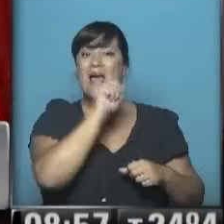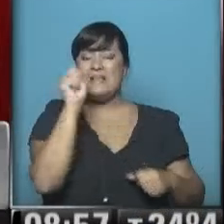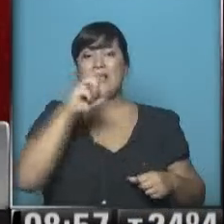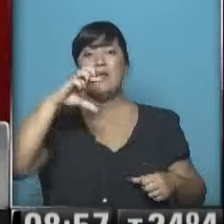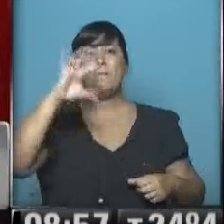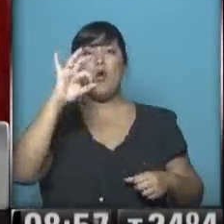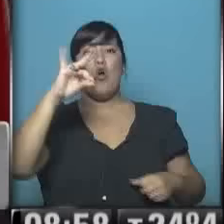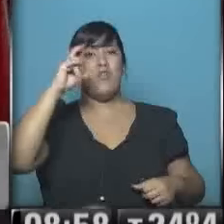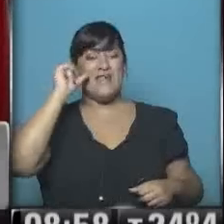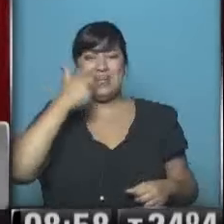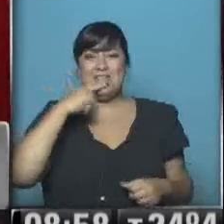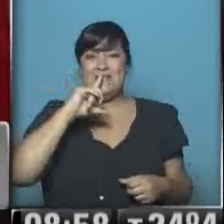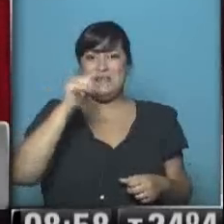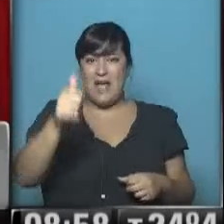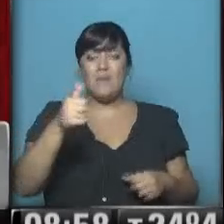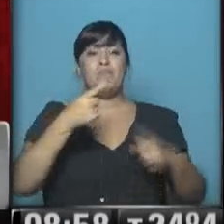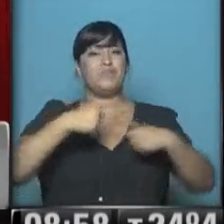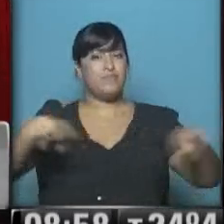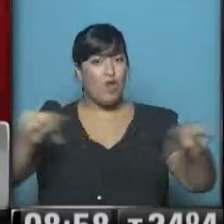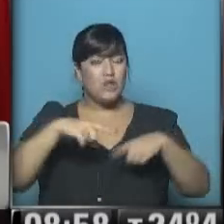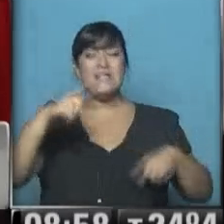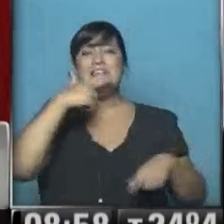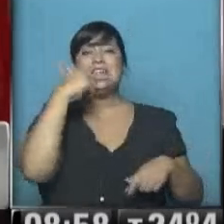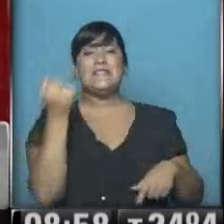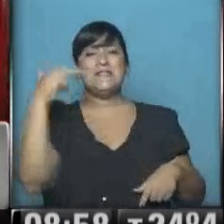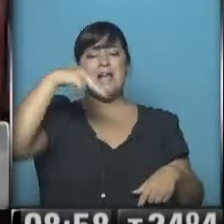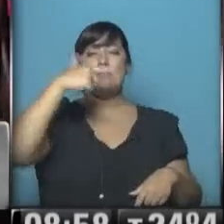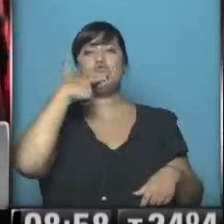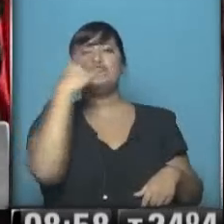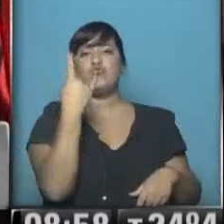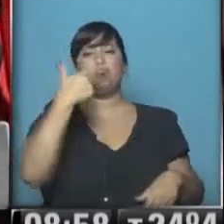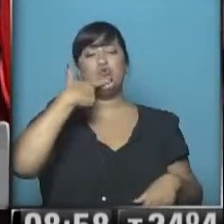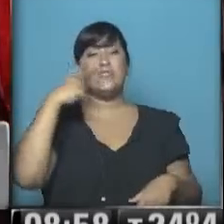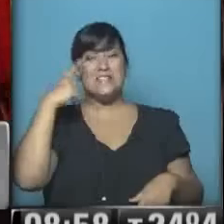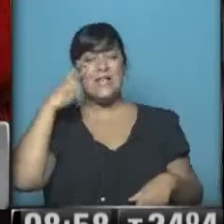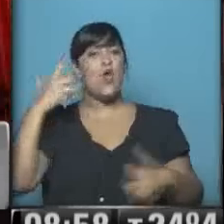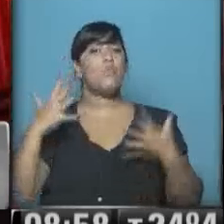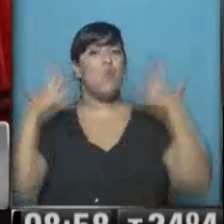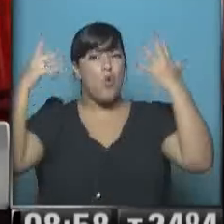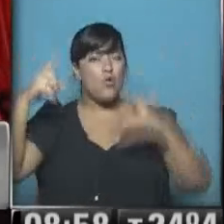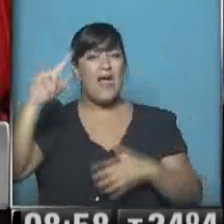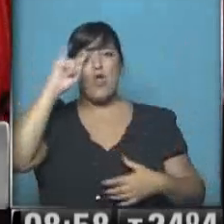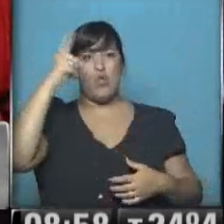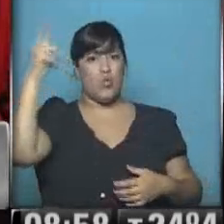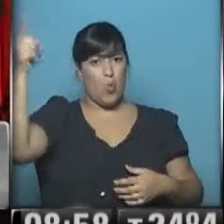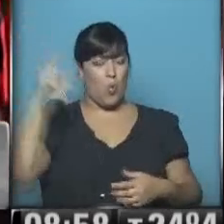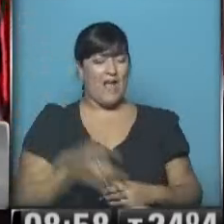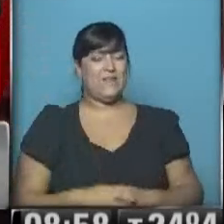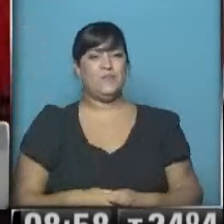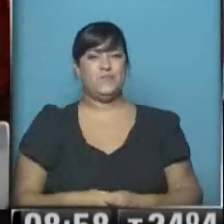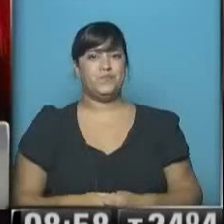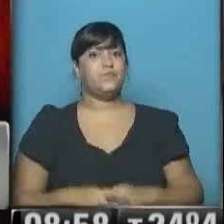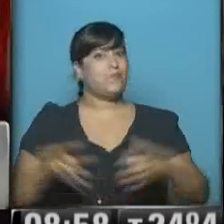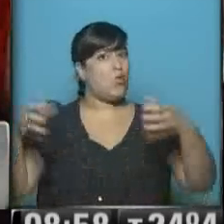Podestá, la orquesta típica Sanssouci y la murga uruguaya Falta y Resto, una de las bandas